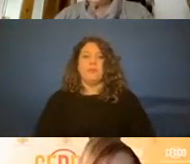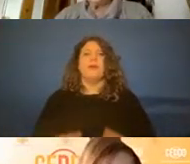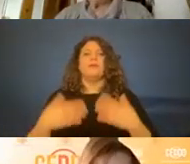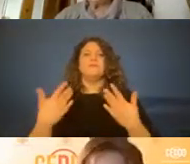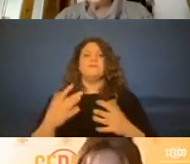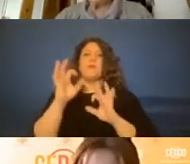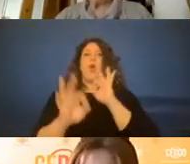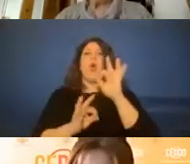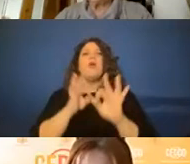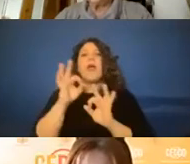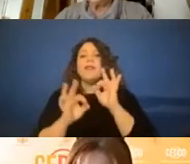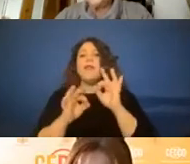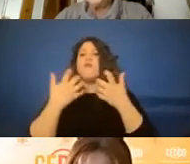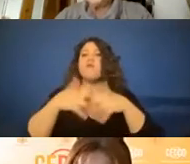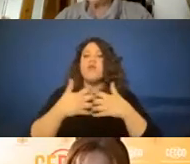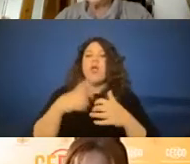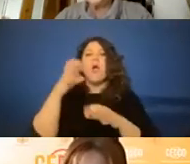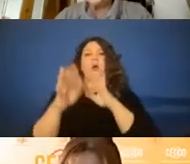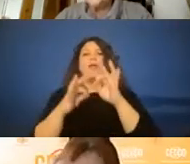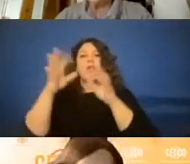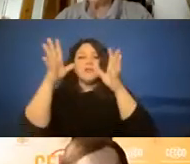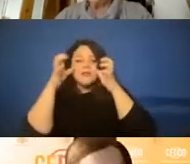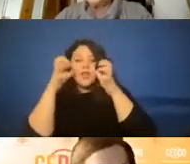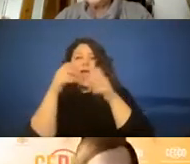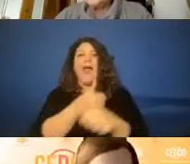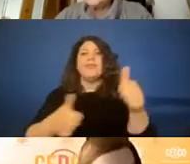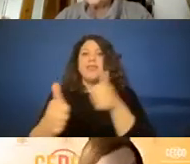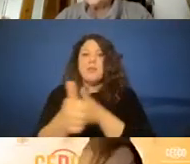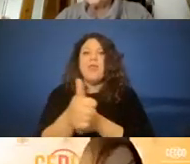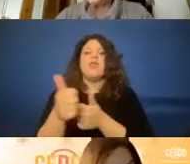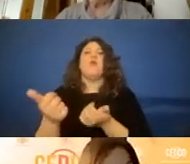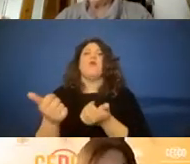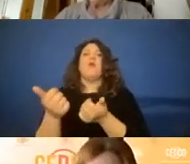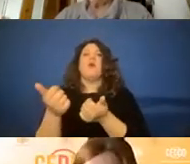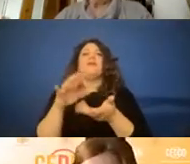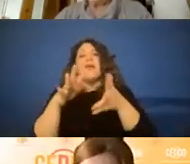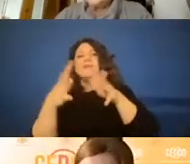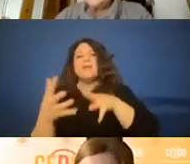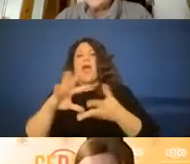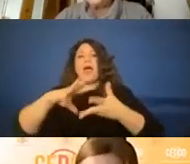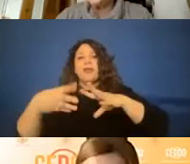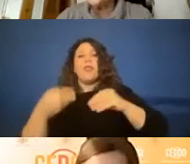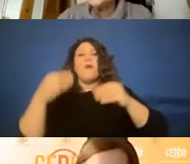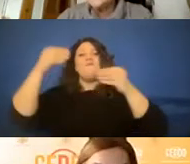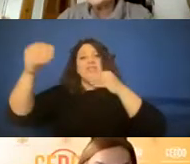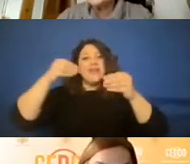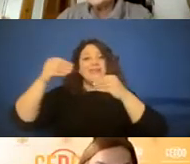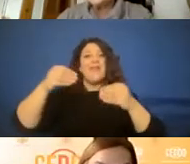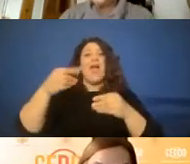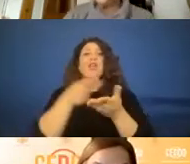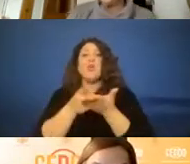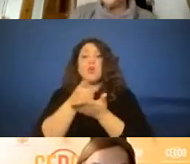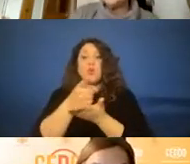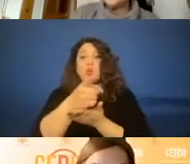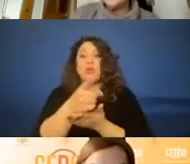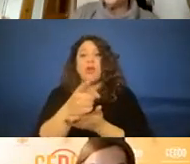la organización sensorial, anticipación, transición, adaptación, flexibilidad y rutas,